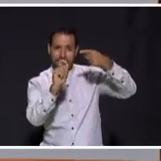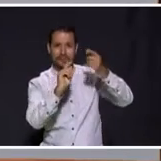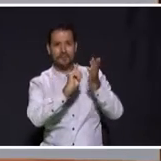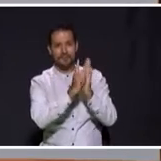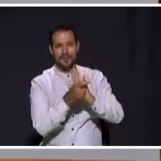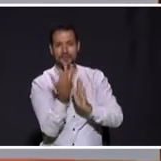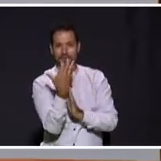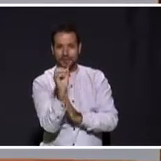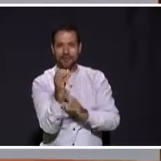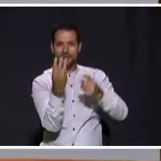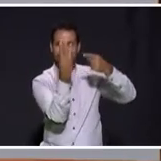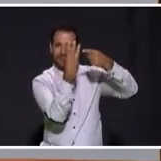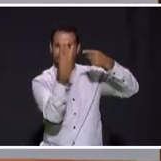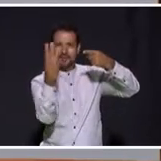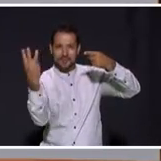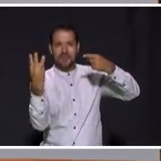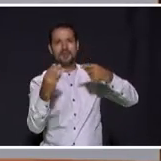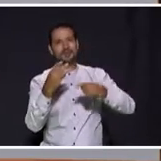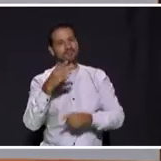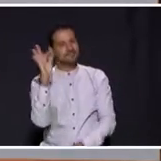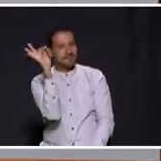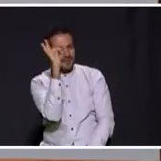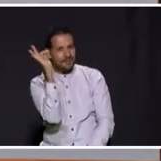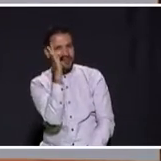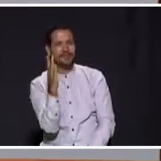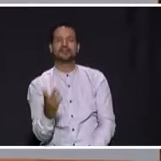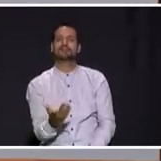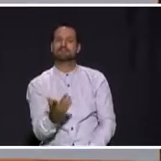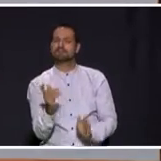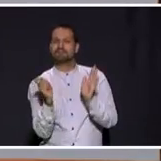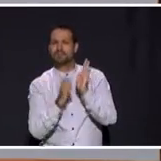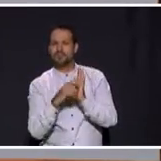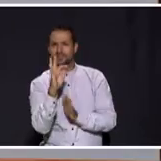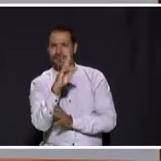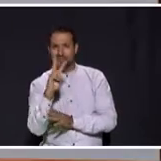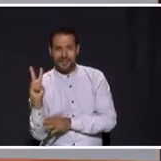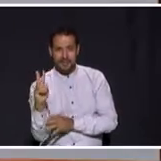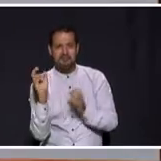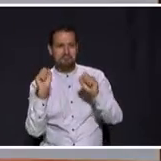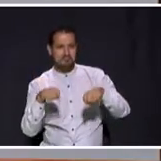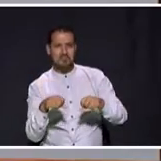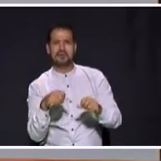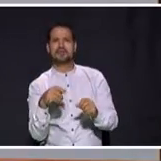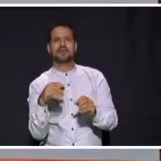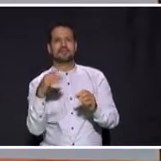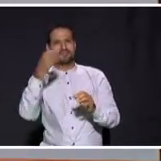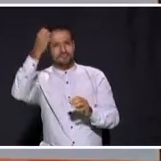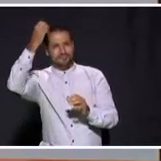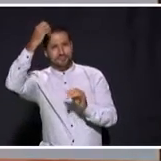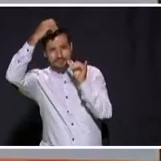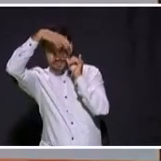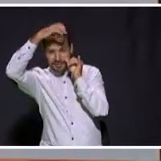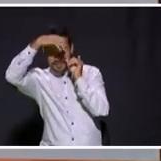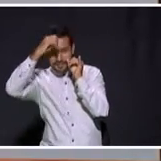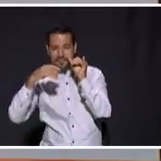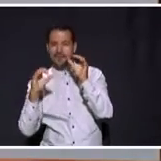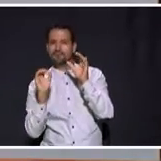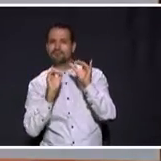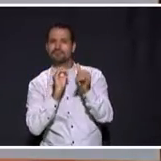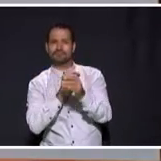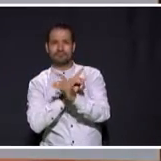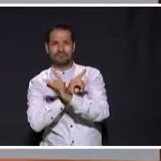de www.telemadrid.es desde ya pueden participar a través de las redes sociales utilizando el numeral debate ciudadano a